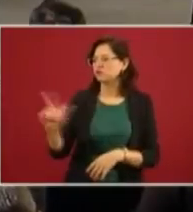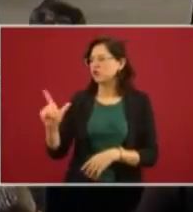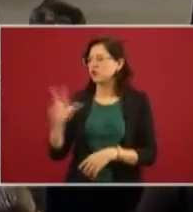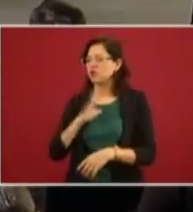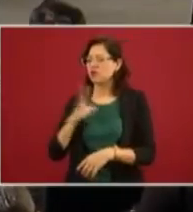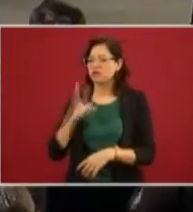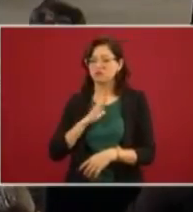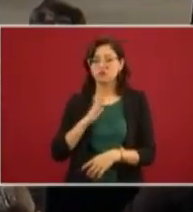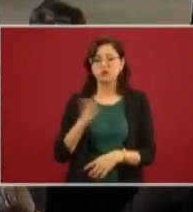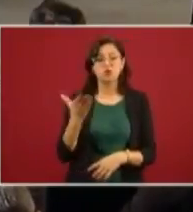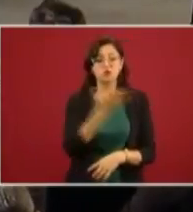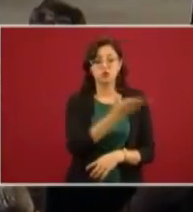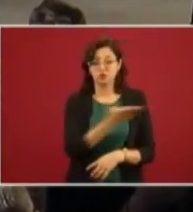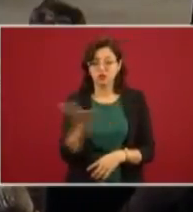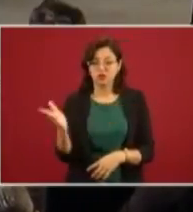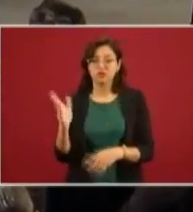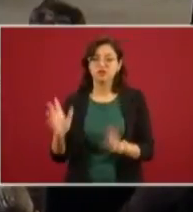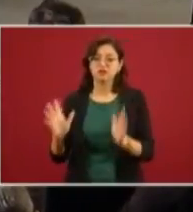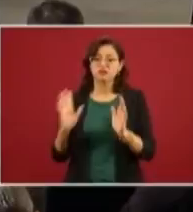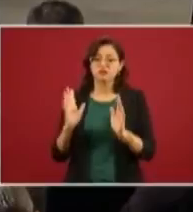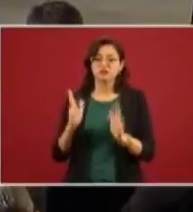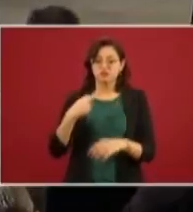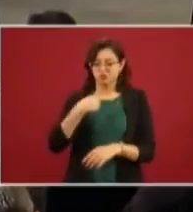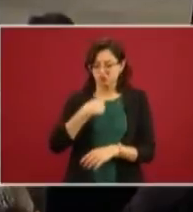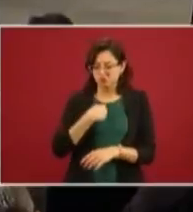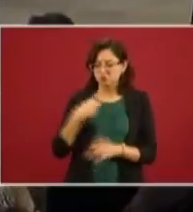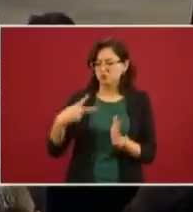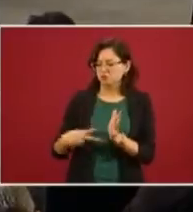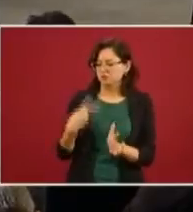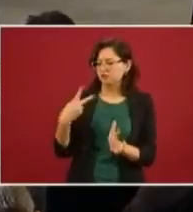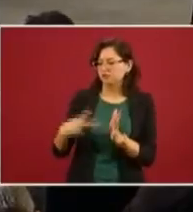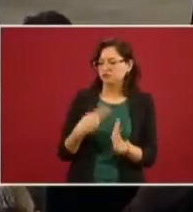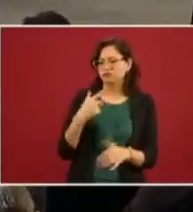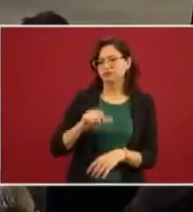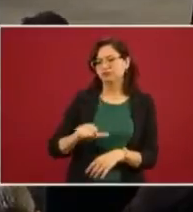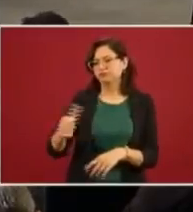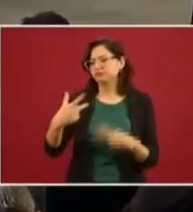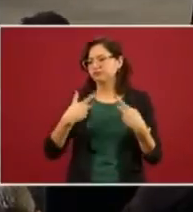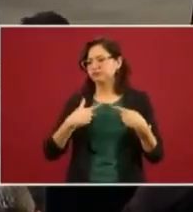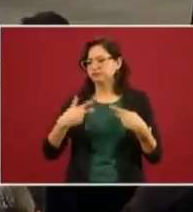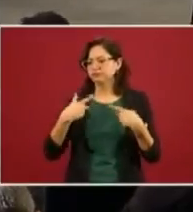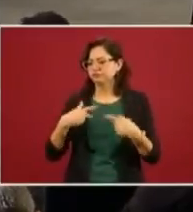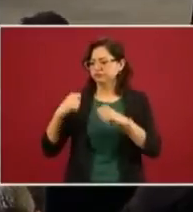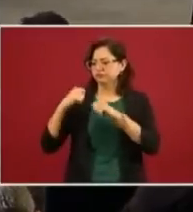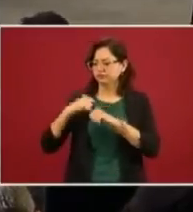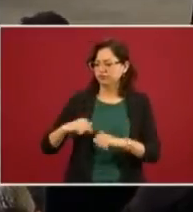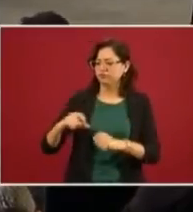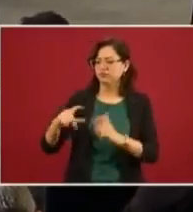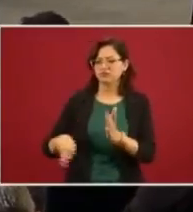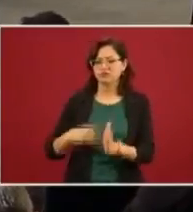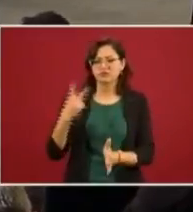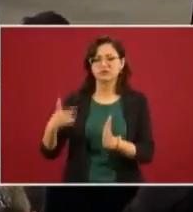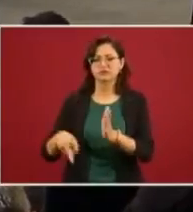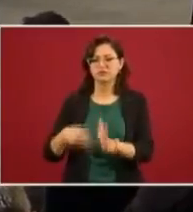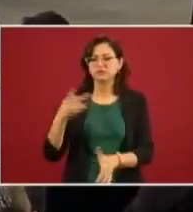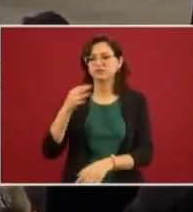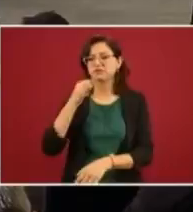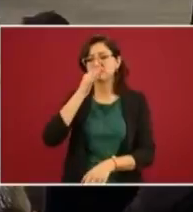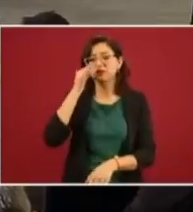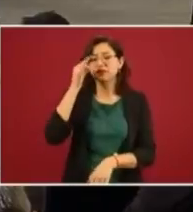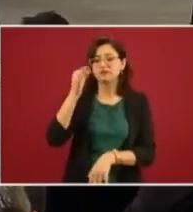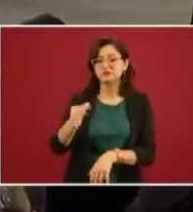ustedes han oído de mi parte y de muchos otros de los acompañantes en estos mensajes